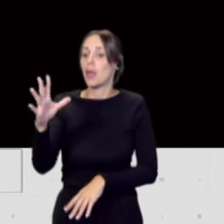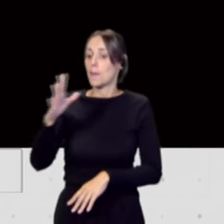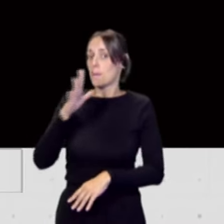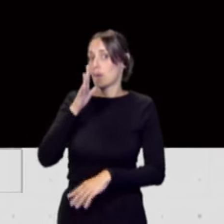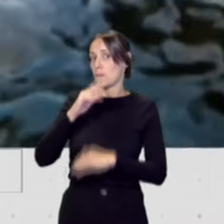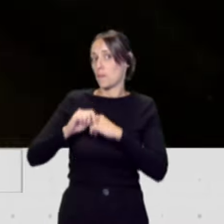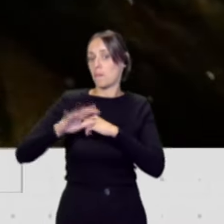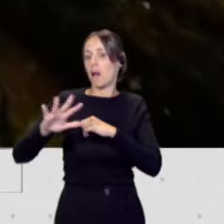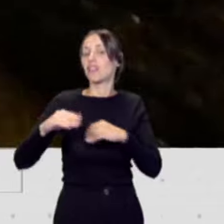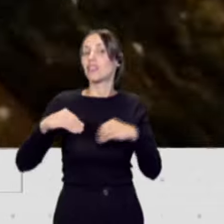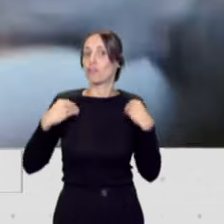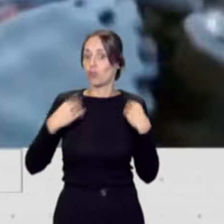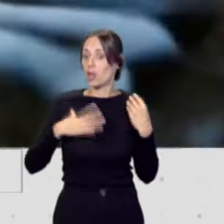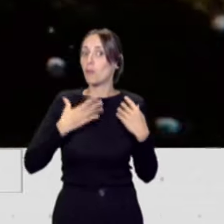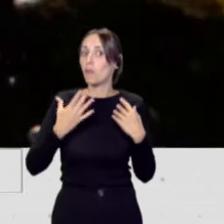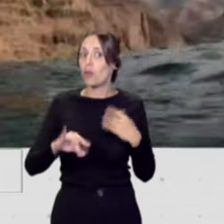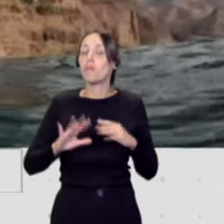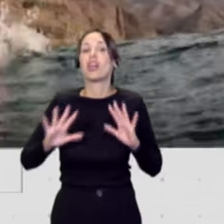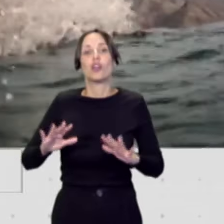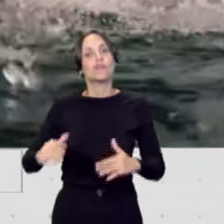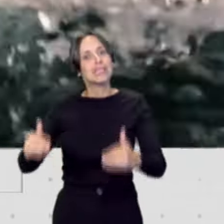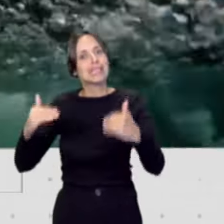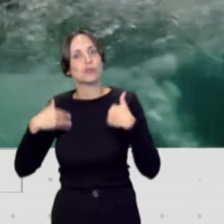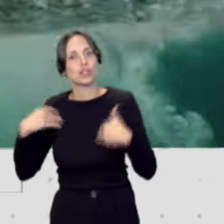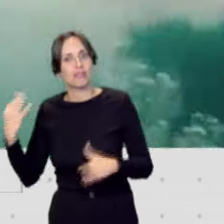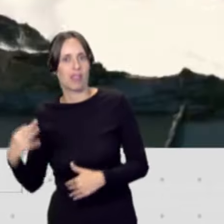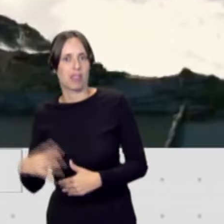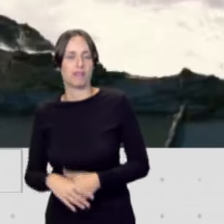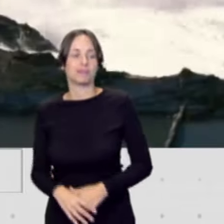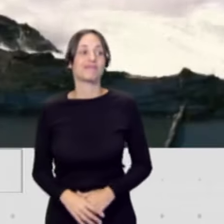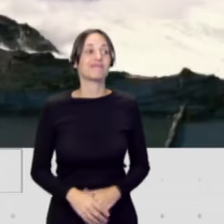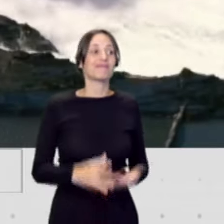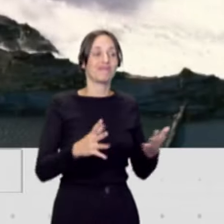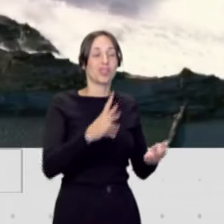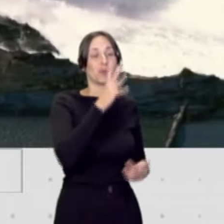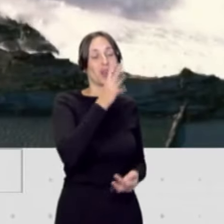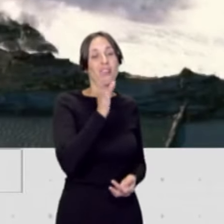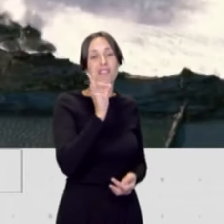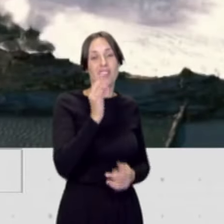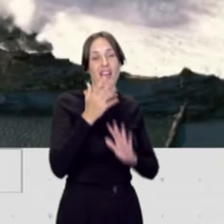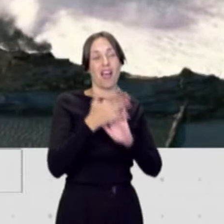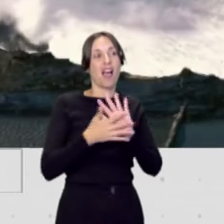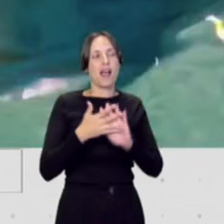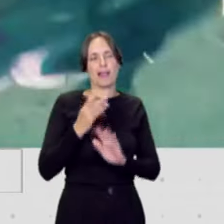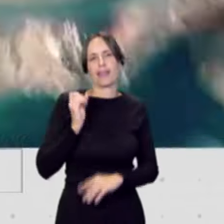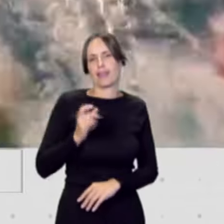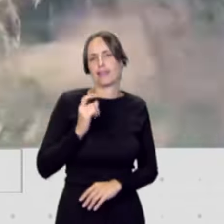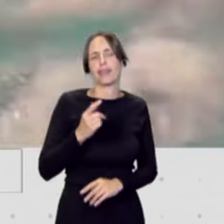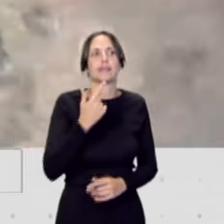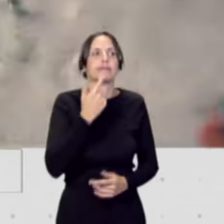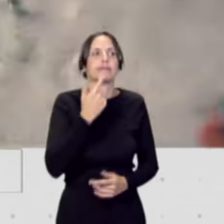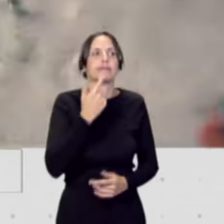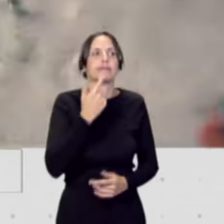responsable. Claro, porque es verdad, Chano, que siempre hablamos de que a veces somos inconscientes de todo el peligro que puede haber